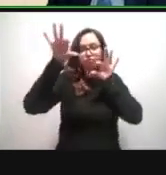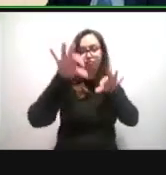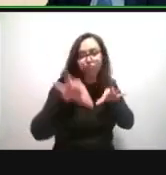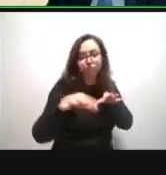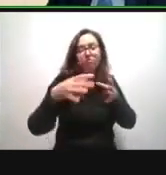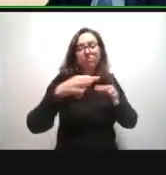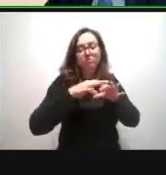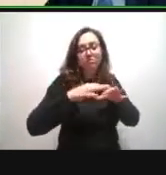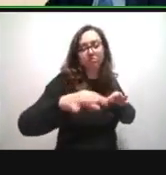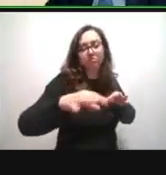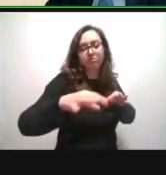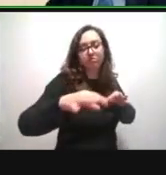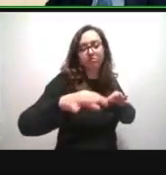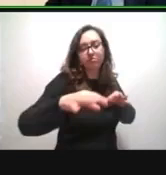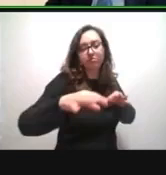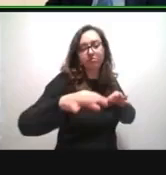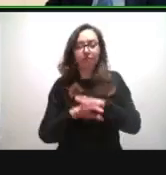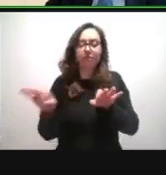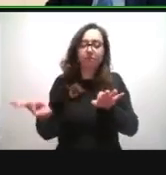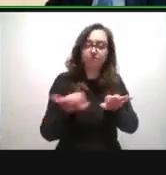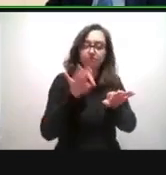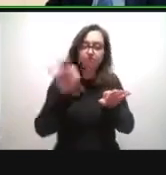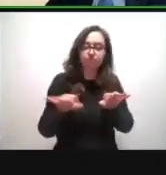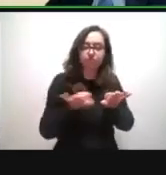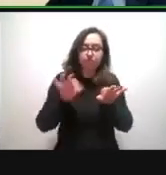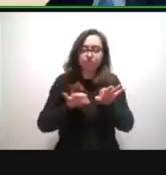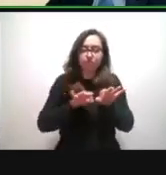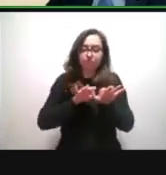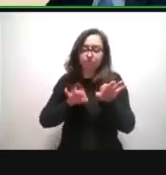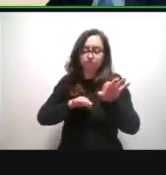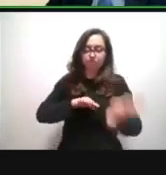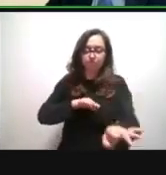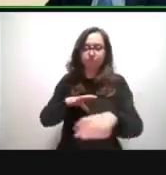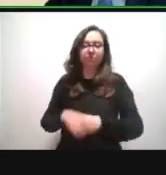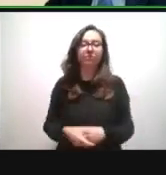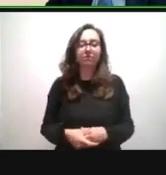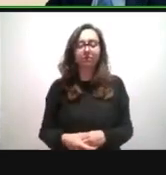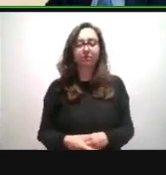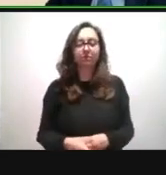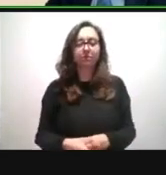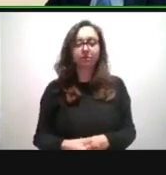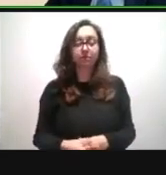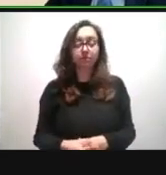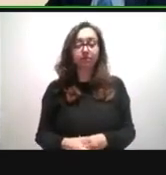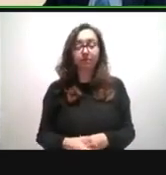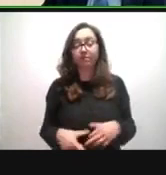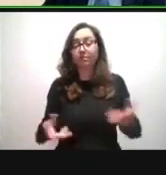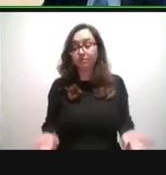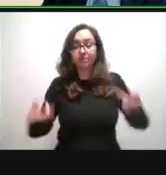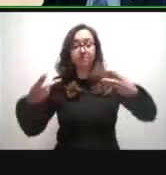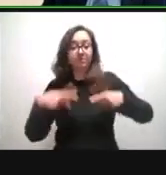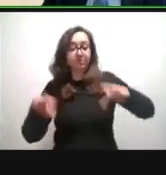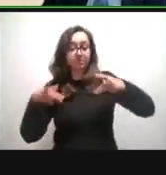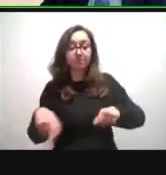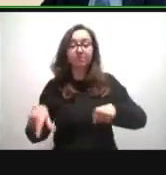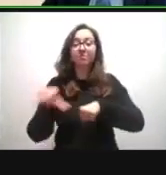con un colgajo de tegumentos de la vecindad. Una vez tratado un paciente, ¿cuánto